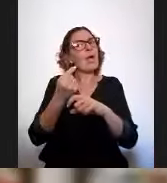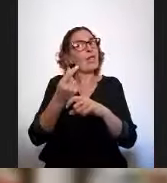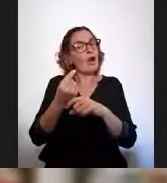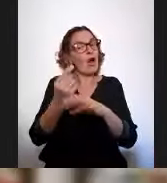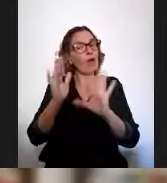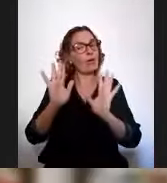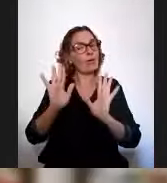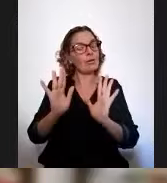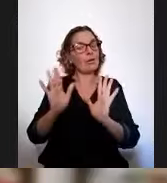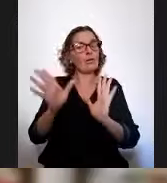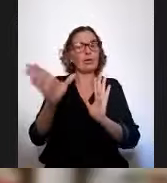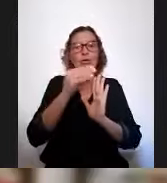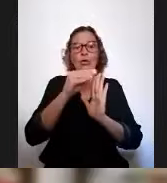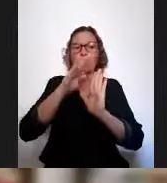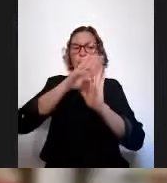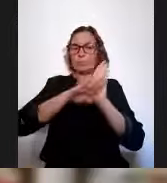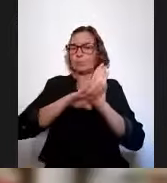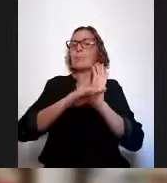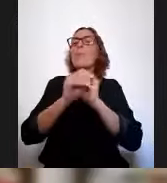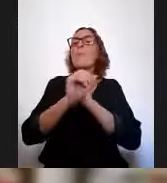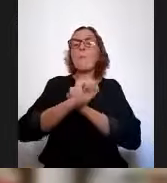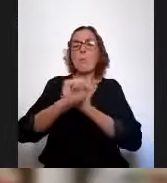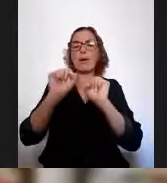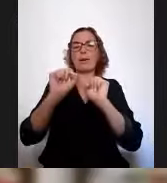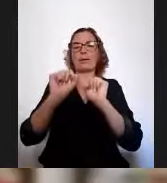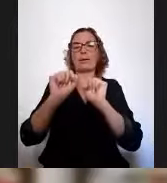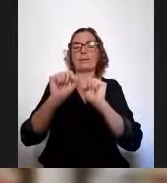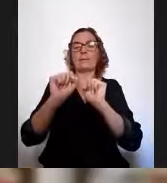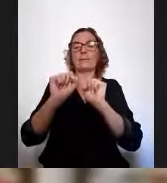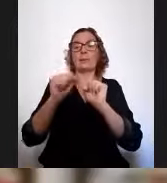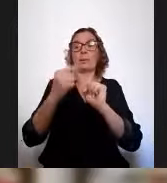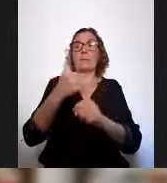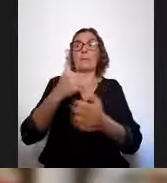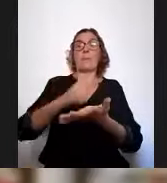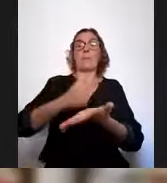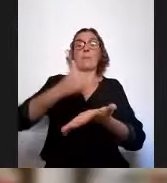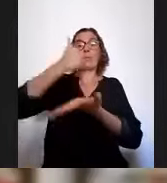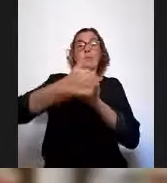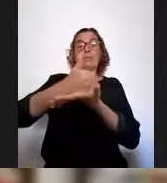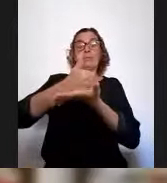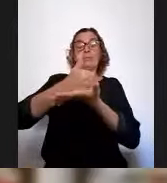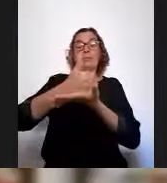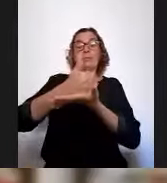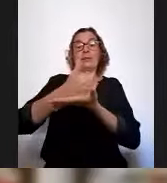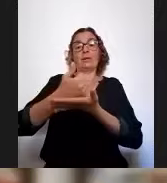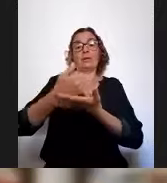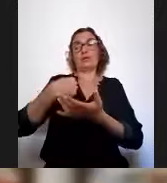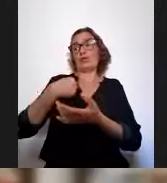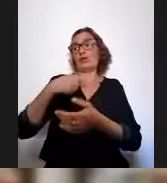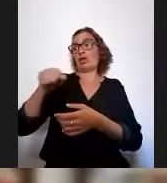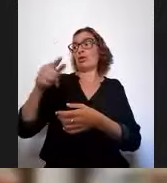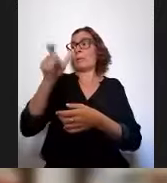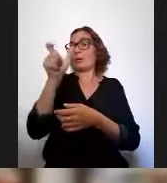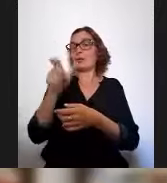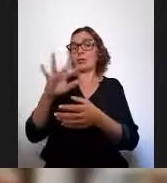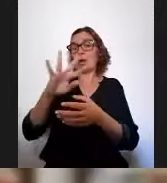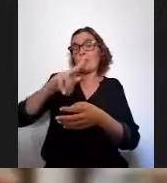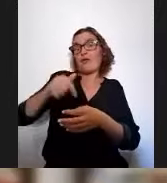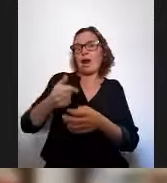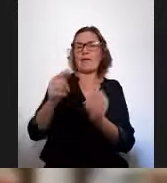tenés todas las herramientas para destacarte con tu emprendimiento. Y ni yo ni otro va a poder robarla